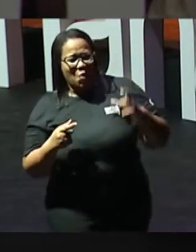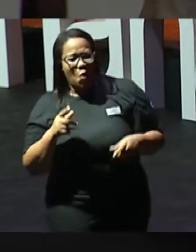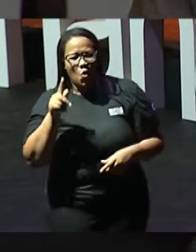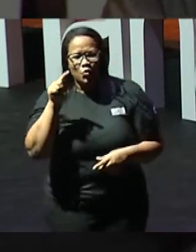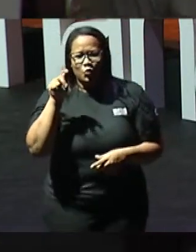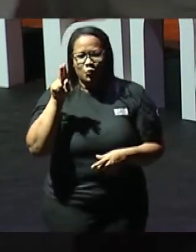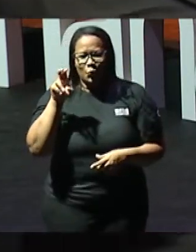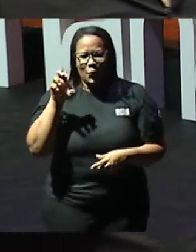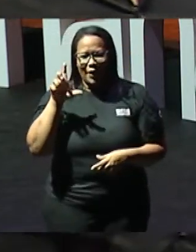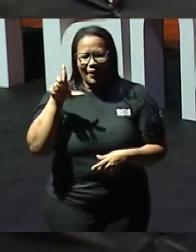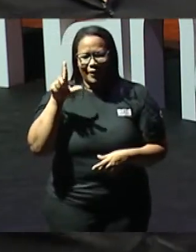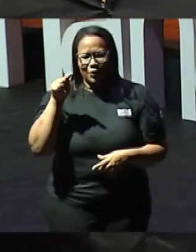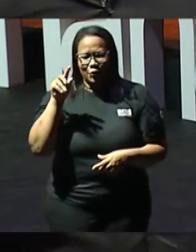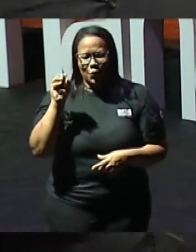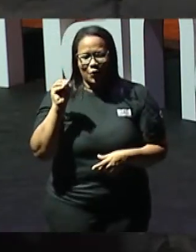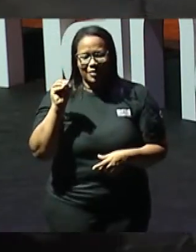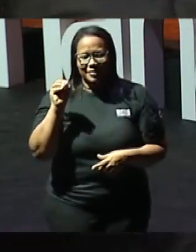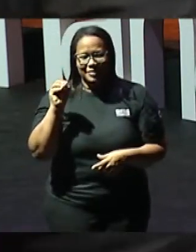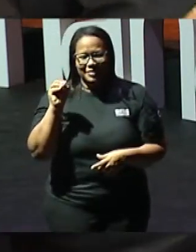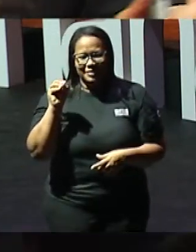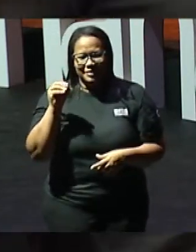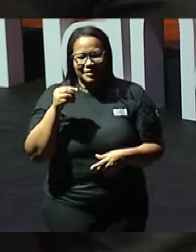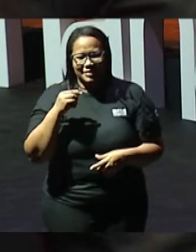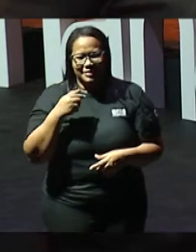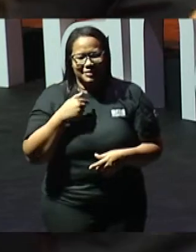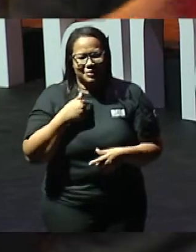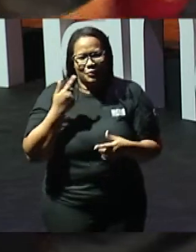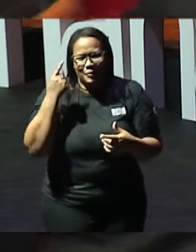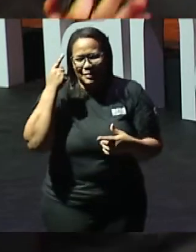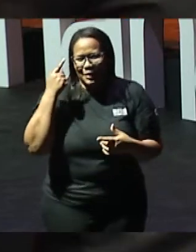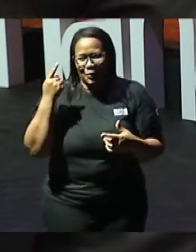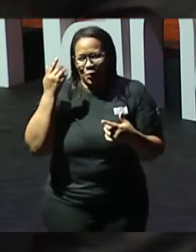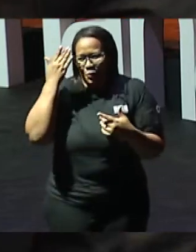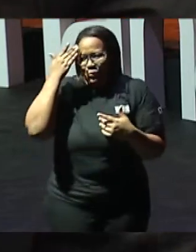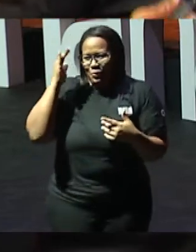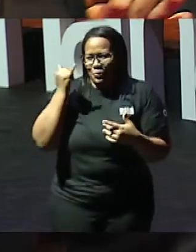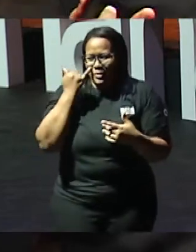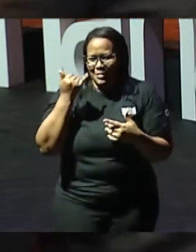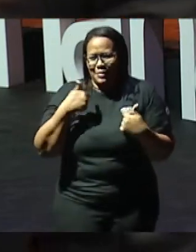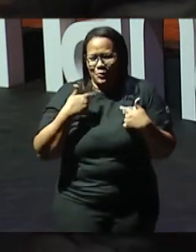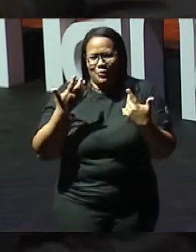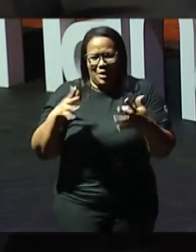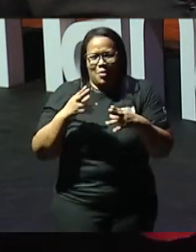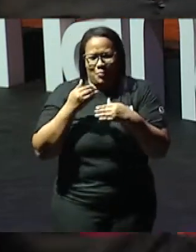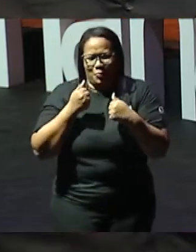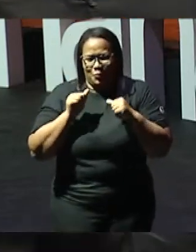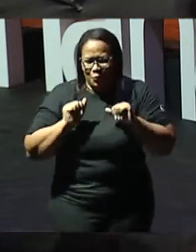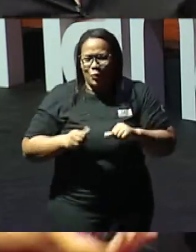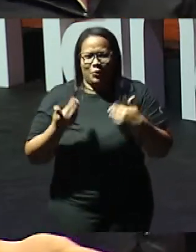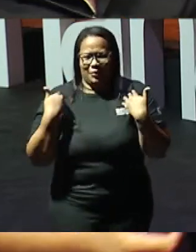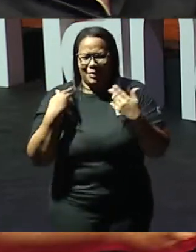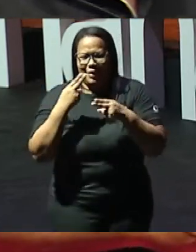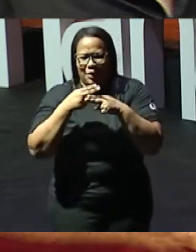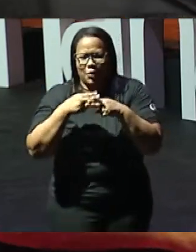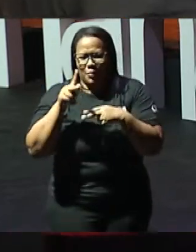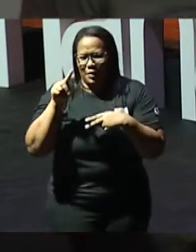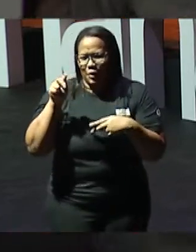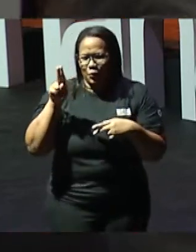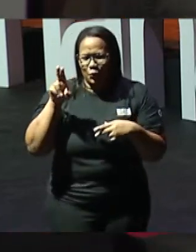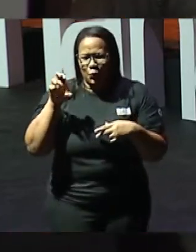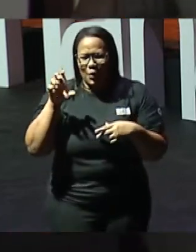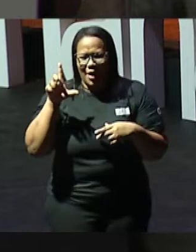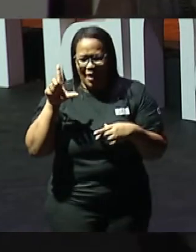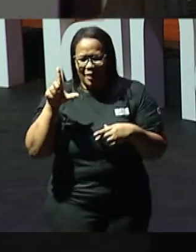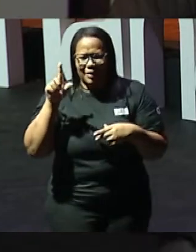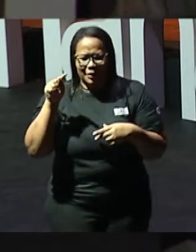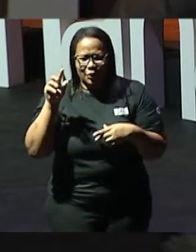pero yo no sé si conmigo porque yo todavía no sé si yo califico como suelto yo no te declaro de nuevo como yo llego a mi casa y le